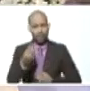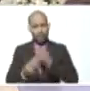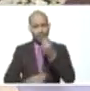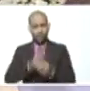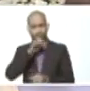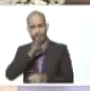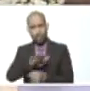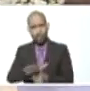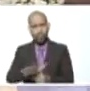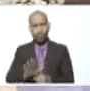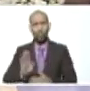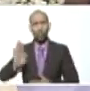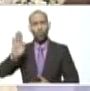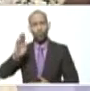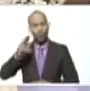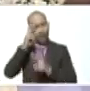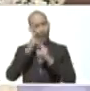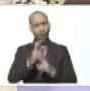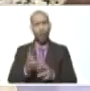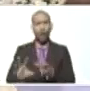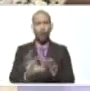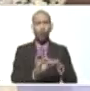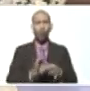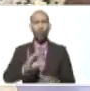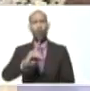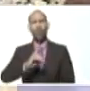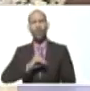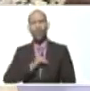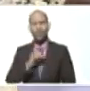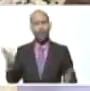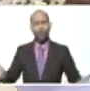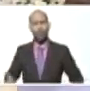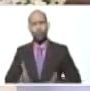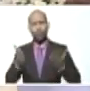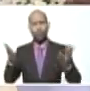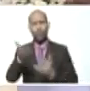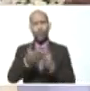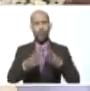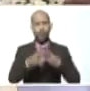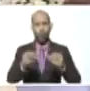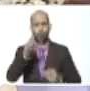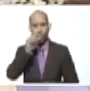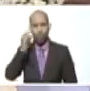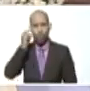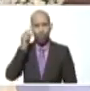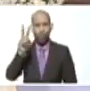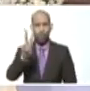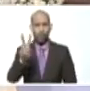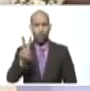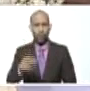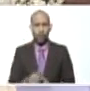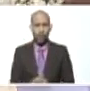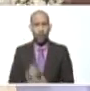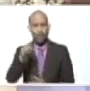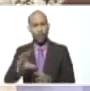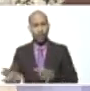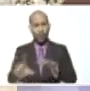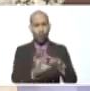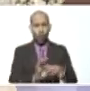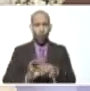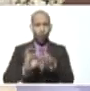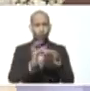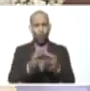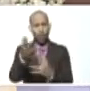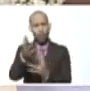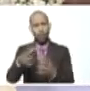a recuperar el respeto mutuo de la dignidad y la estima entre todos los venezolanos, así como la unidad en la